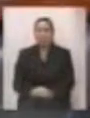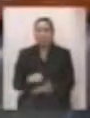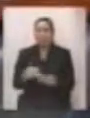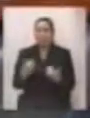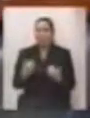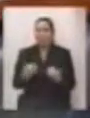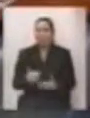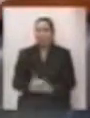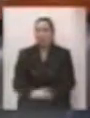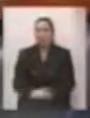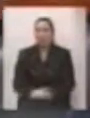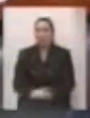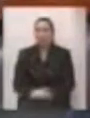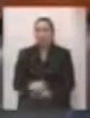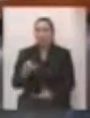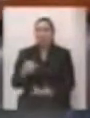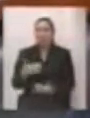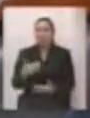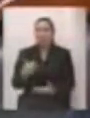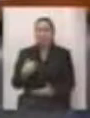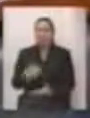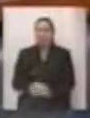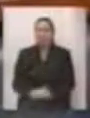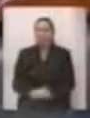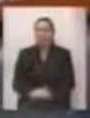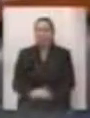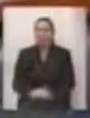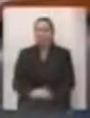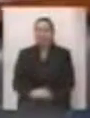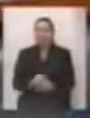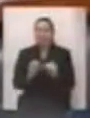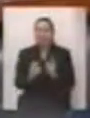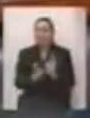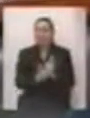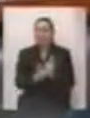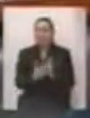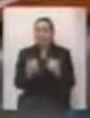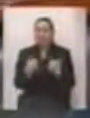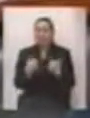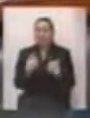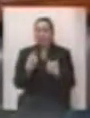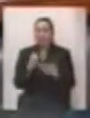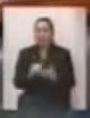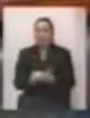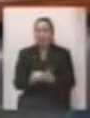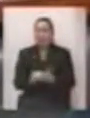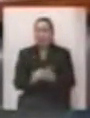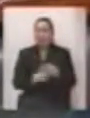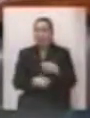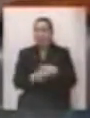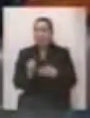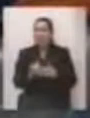candidatos que tenemos en este país, que va a ser peor de lo que ya tenemos, porque no hemos sido capaces de implantar las leyes que correspondían para lo que es lavado de activos y